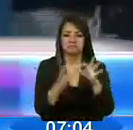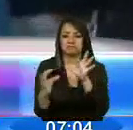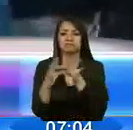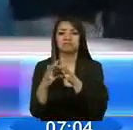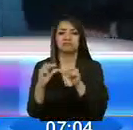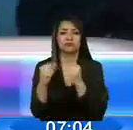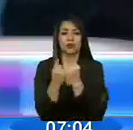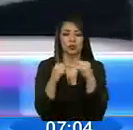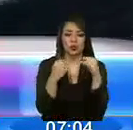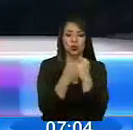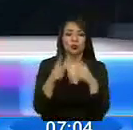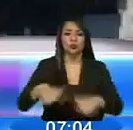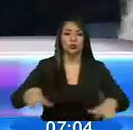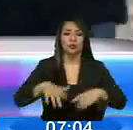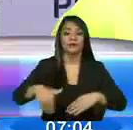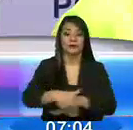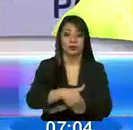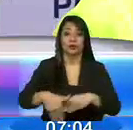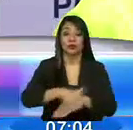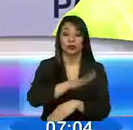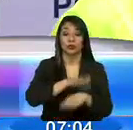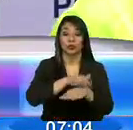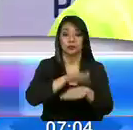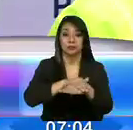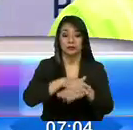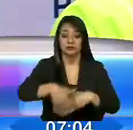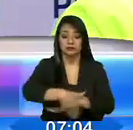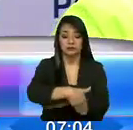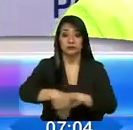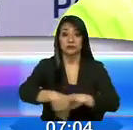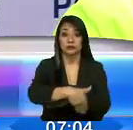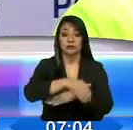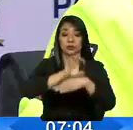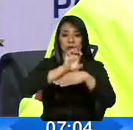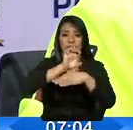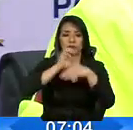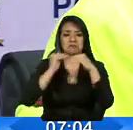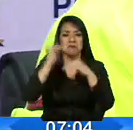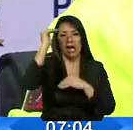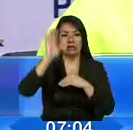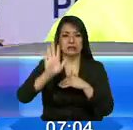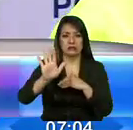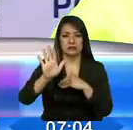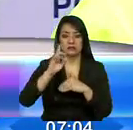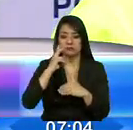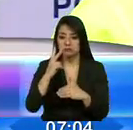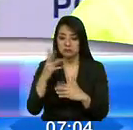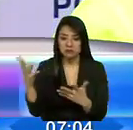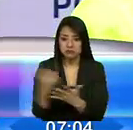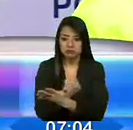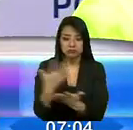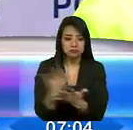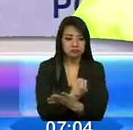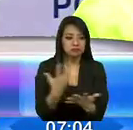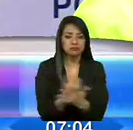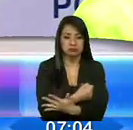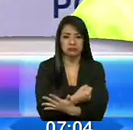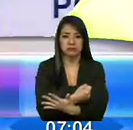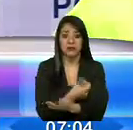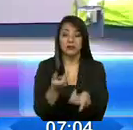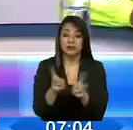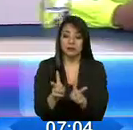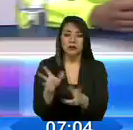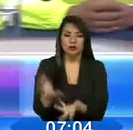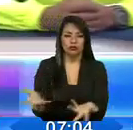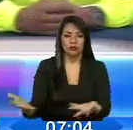que operaban en sitios fronterizos. En las zonas de frontera tuvimos una mayor oportunidad para recuperar y aprender